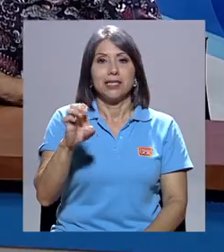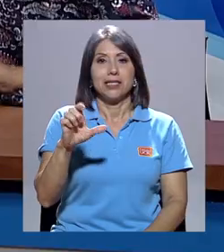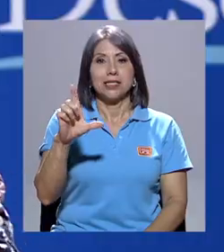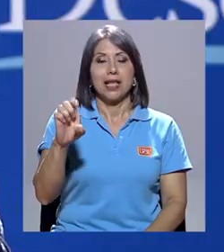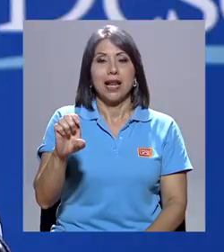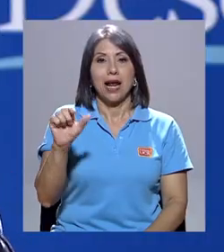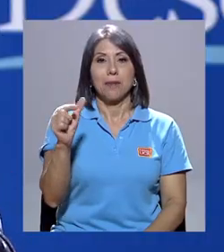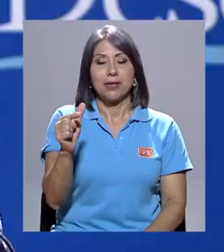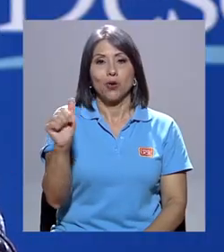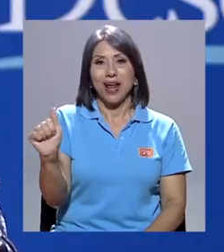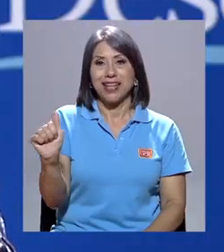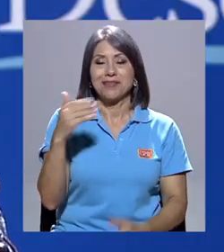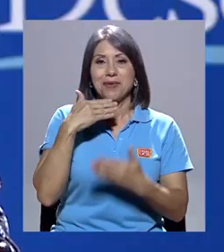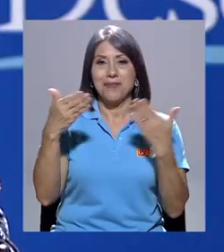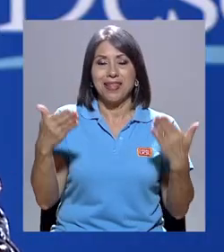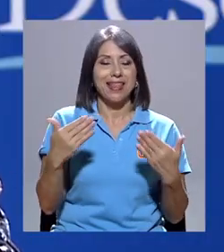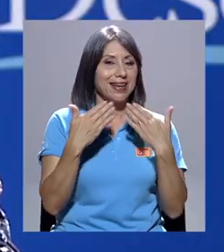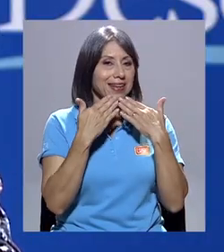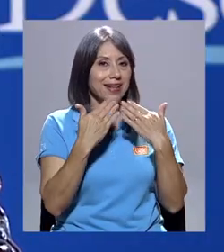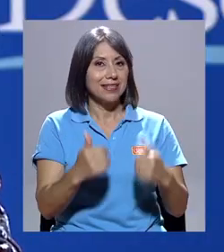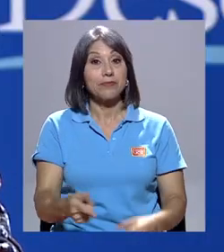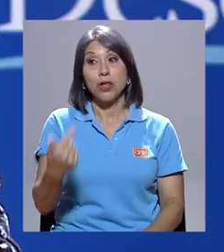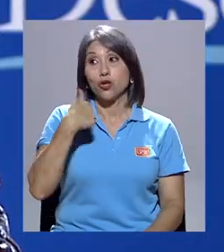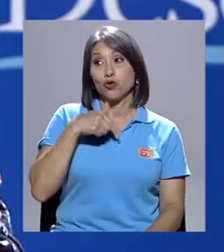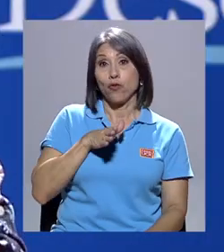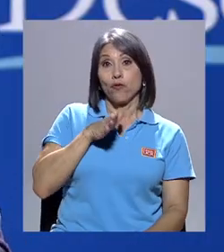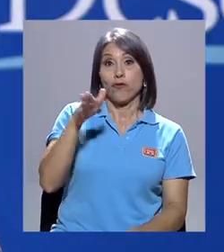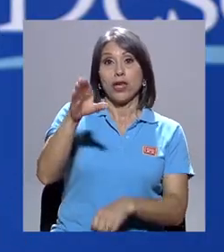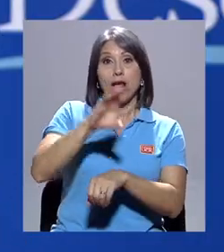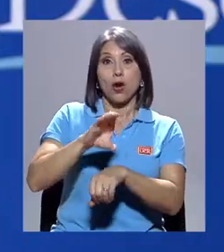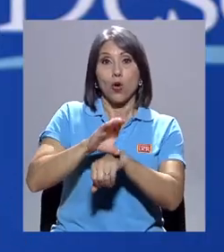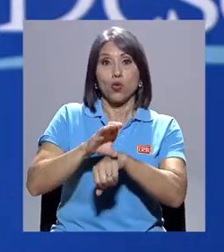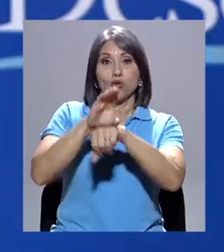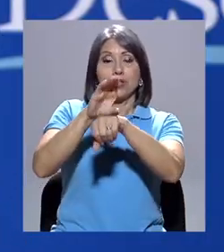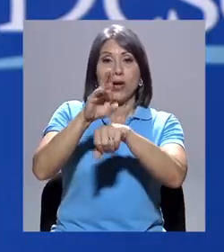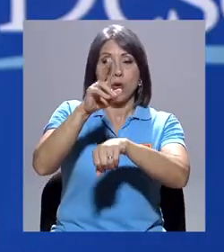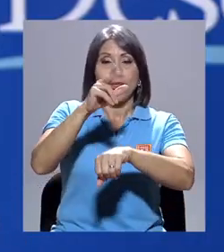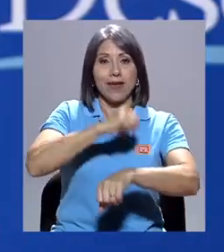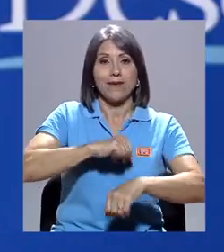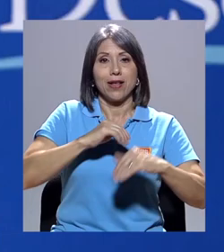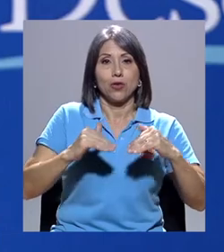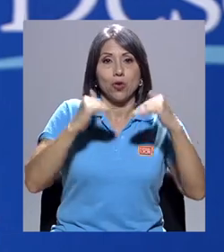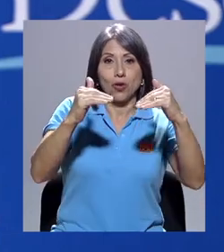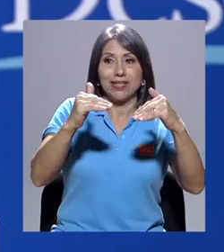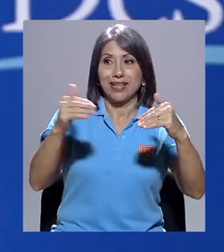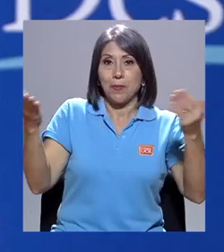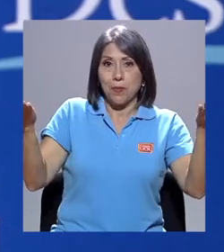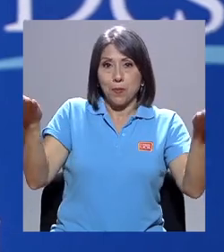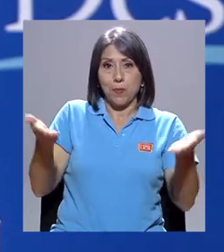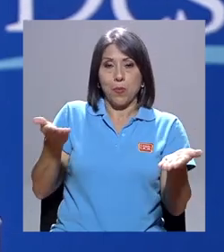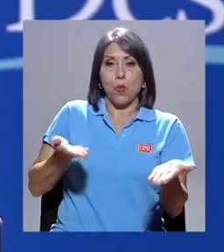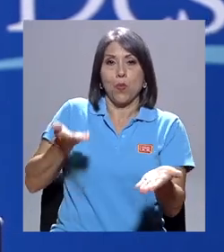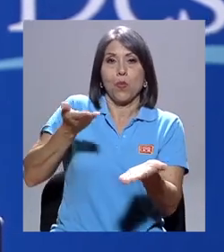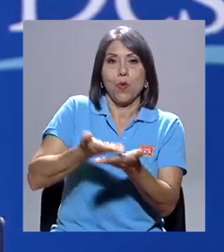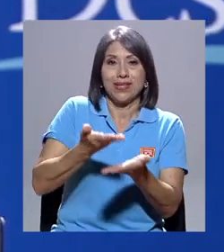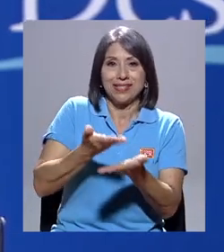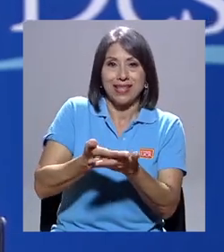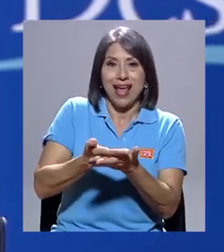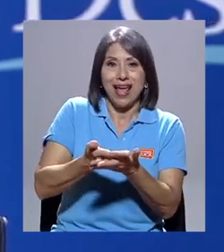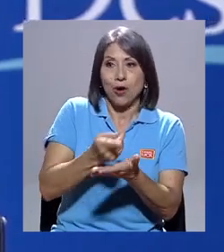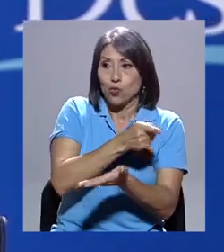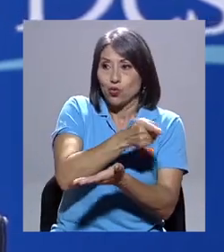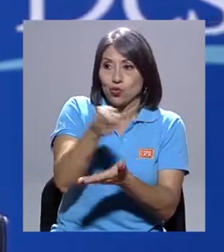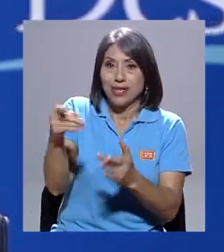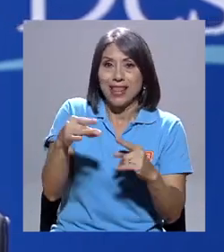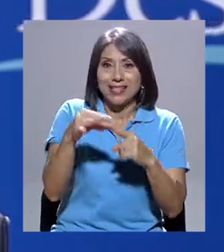placer no nadie salió estuve en la presentación en con área de esta propuesta que le hacen ustedes los encargados los especialistas en educación de las